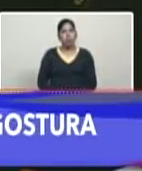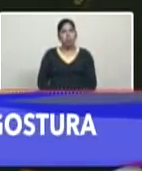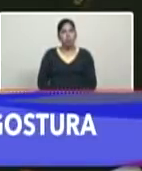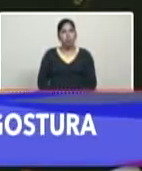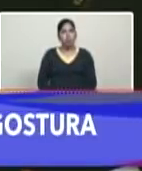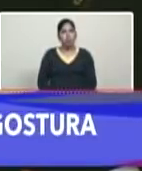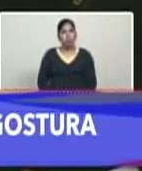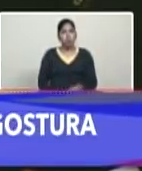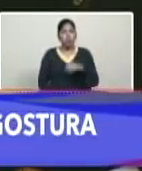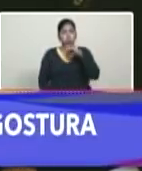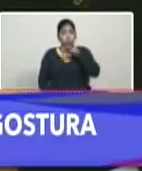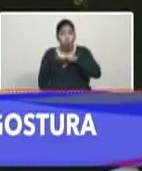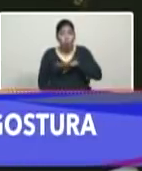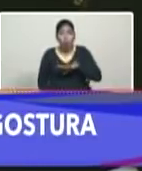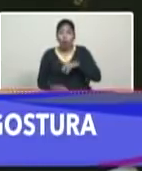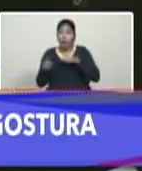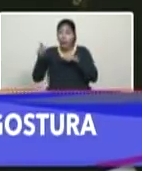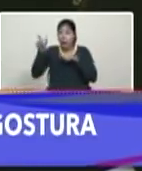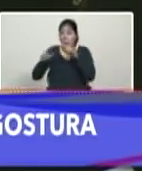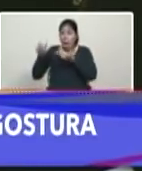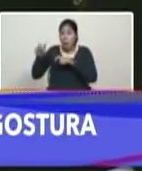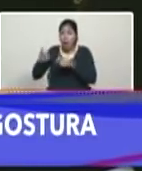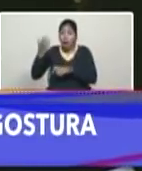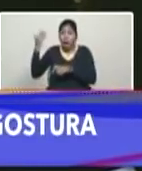de la historia.